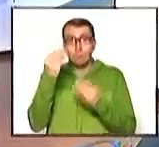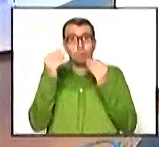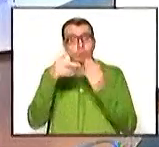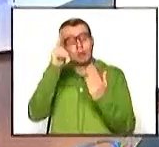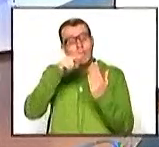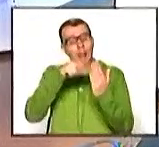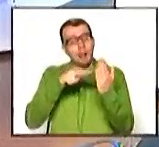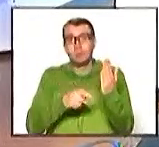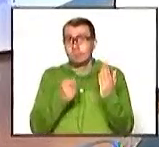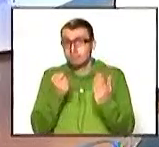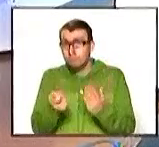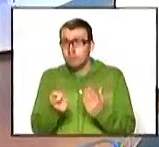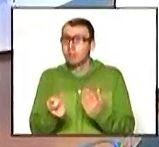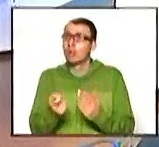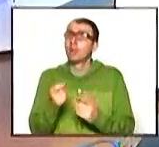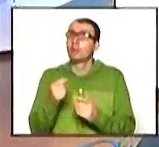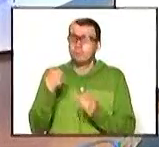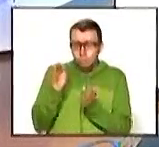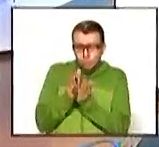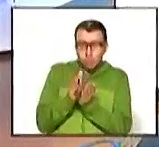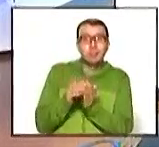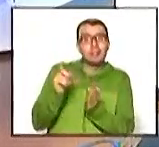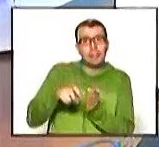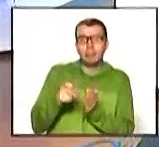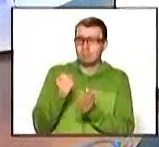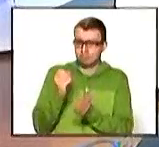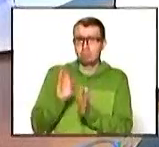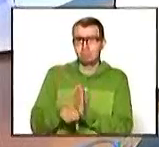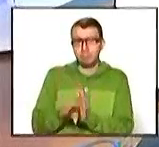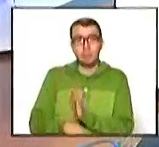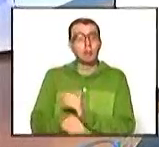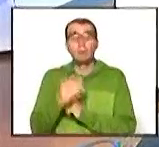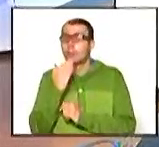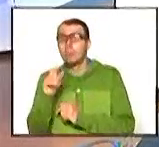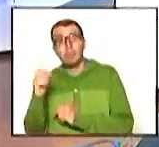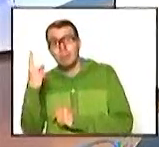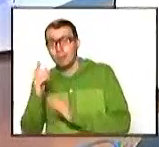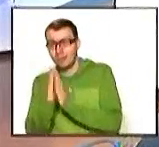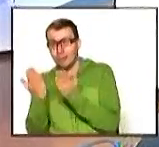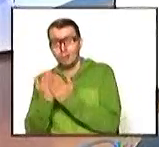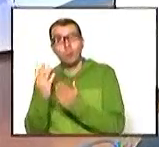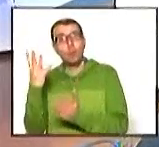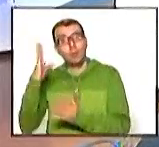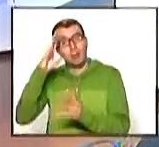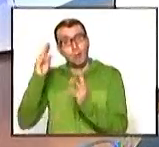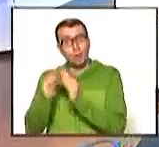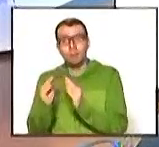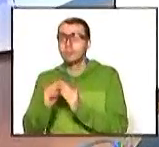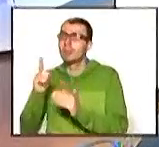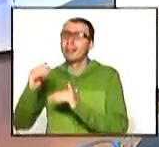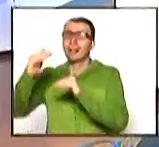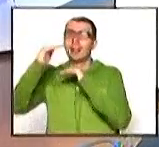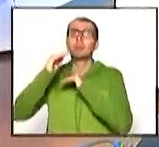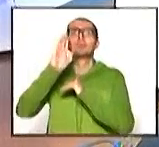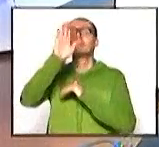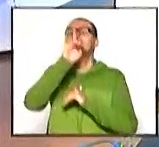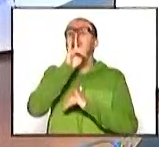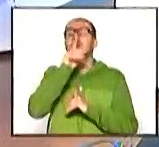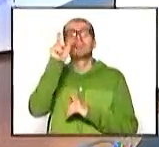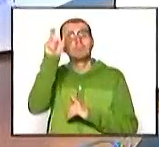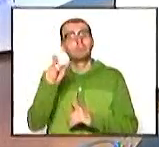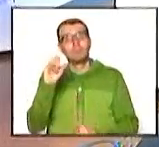muy pequeño y debe ser hasta bien económico el libro. El primer libro de los Cuatro Acuerdos, recuerdo, me lo regaló en Atlanta